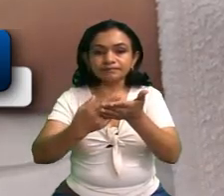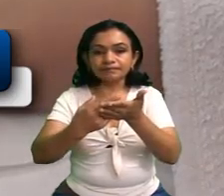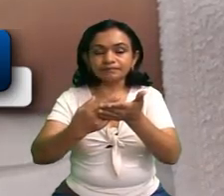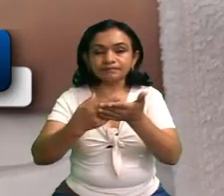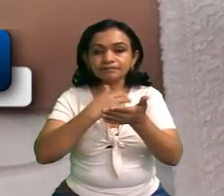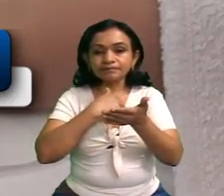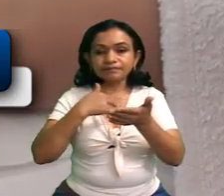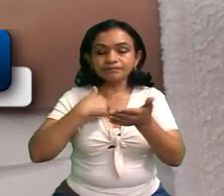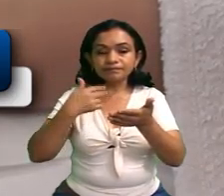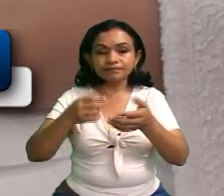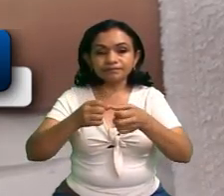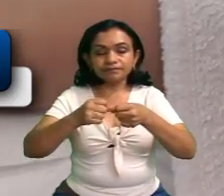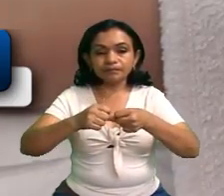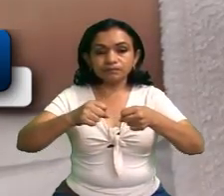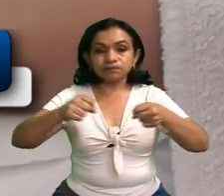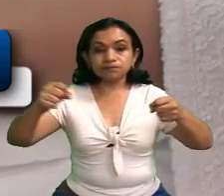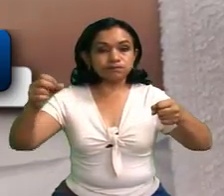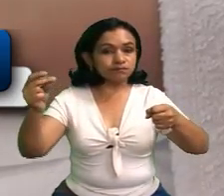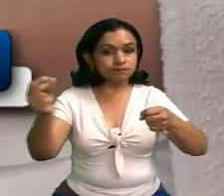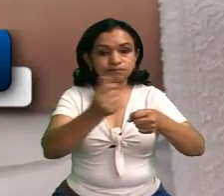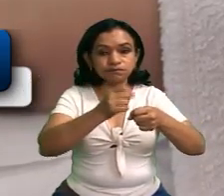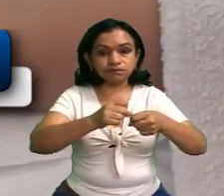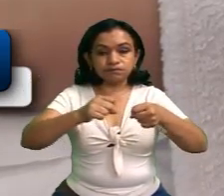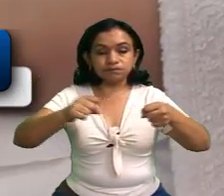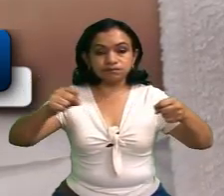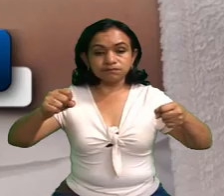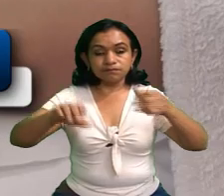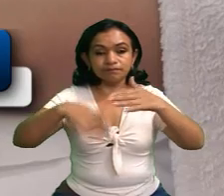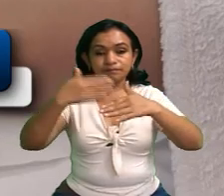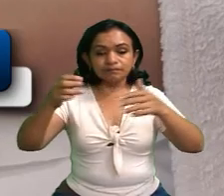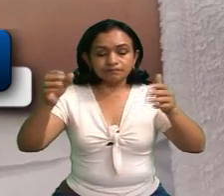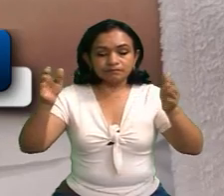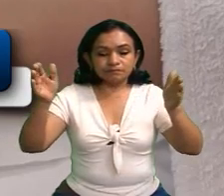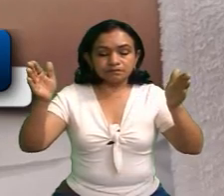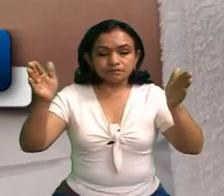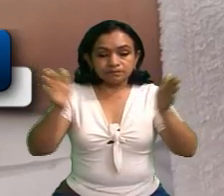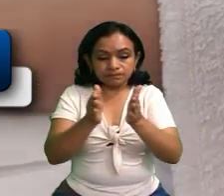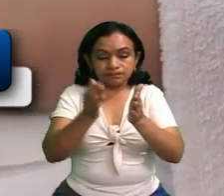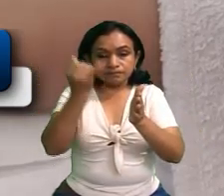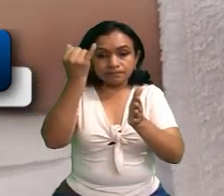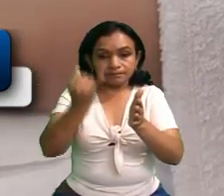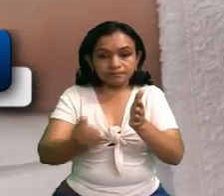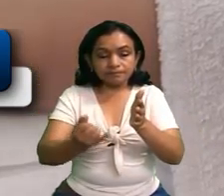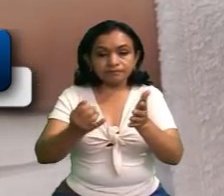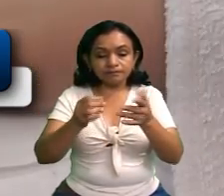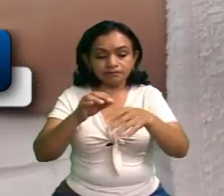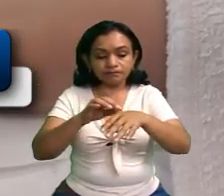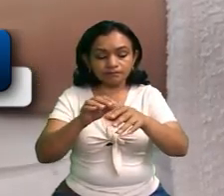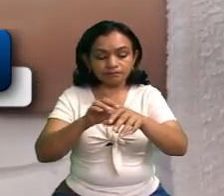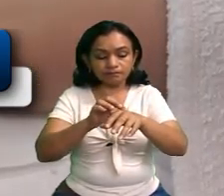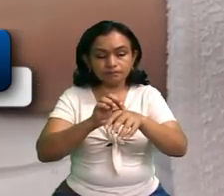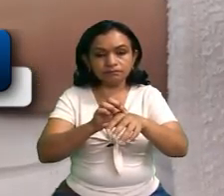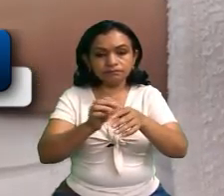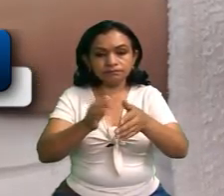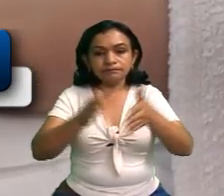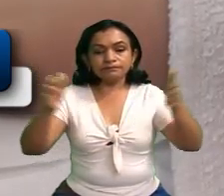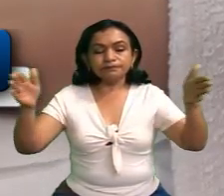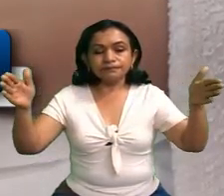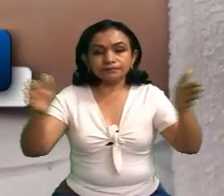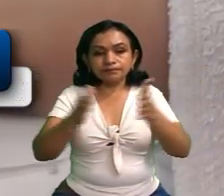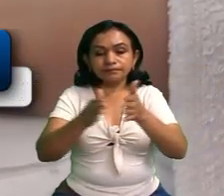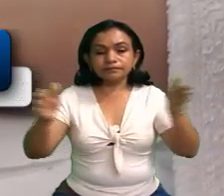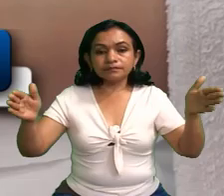de subir rápidamente de peso, el hecho que si bajamos rápidamente de peso, sometemos a la piel a ese estiramiento que también, si